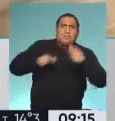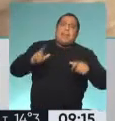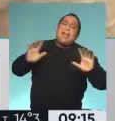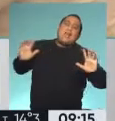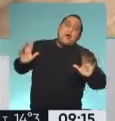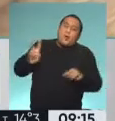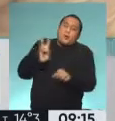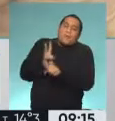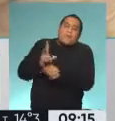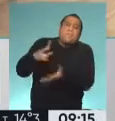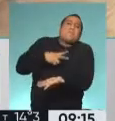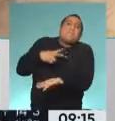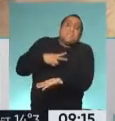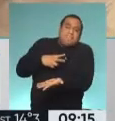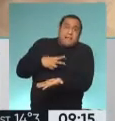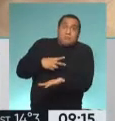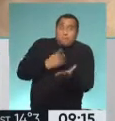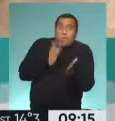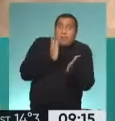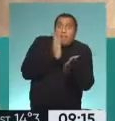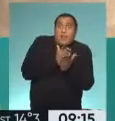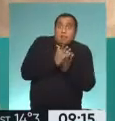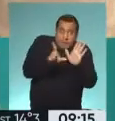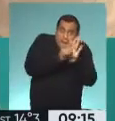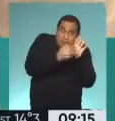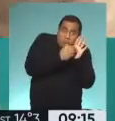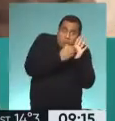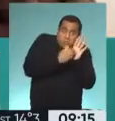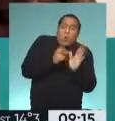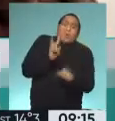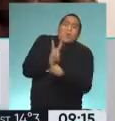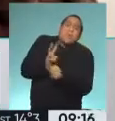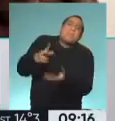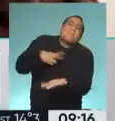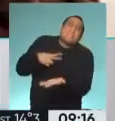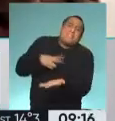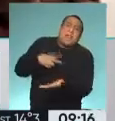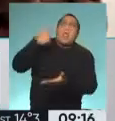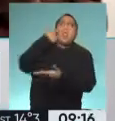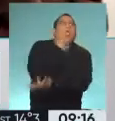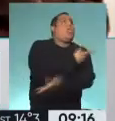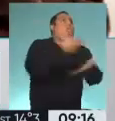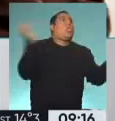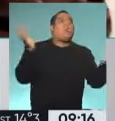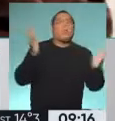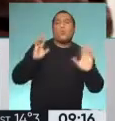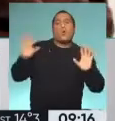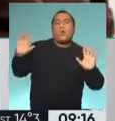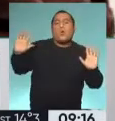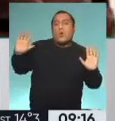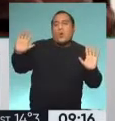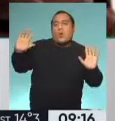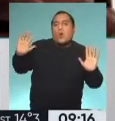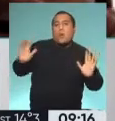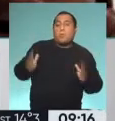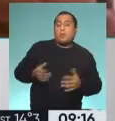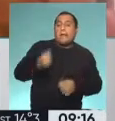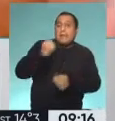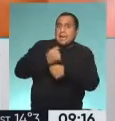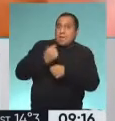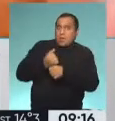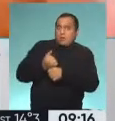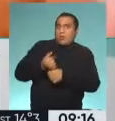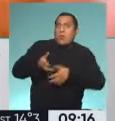que es otro de los derechos que contempla esta ley, por cuidar todos los procesos hormonales que determinan un trabajo de parto